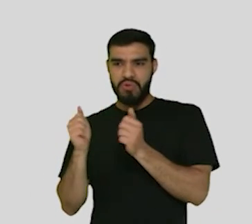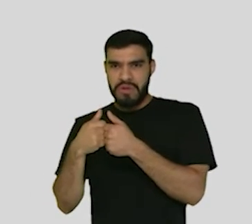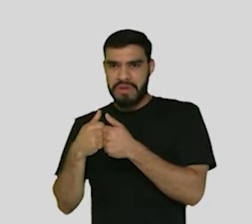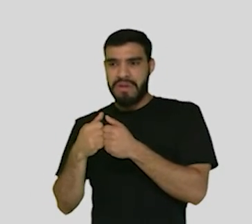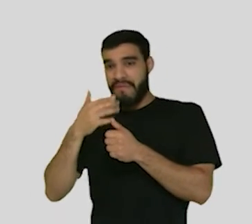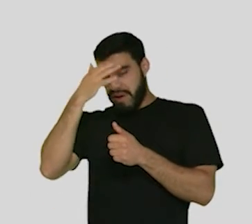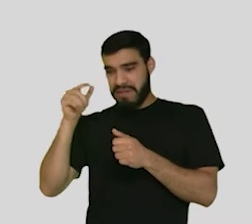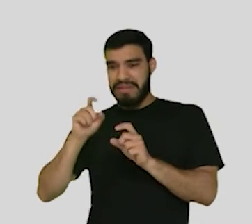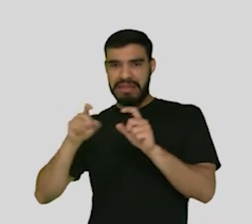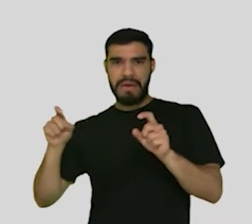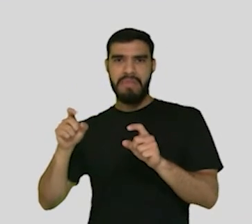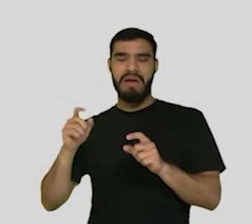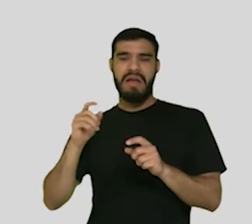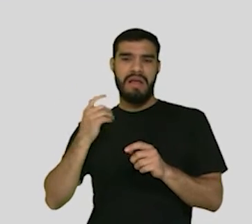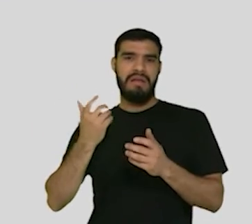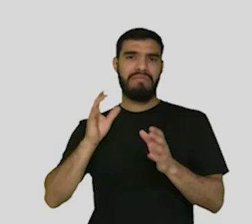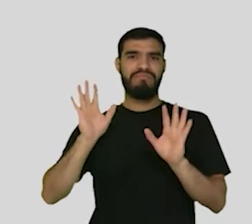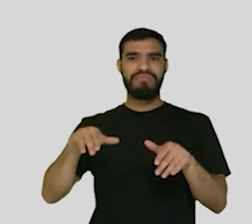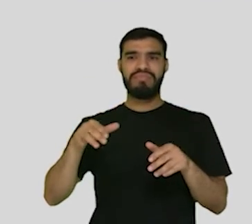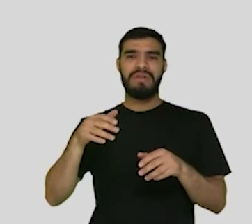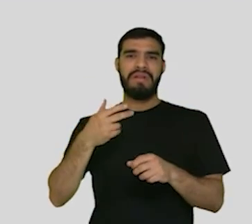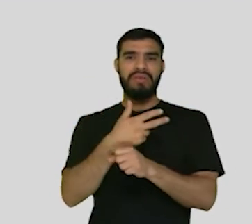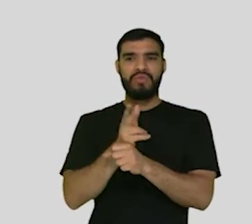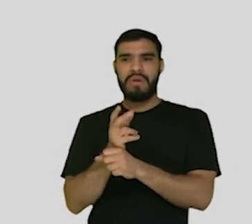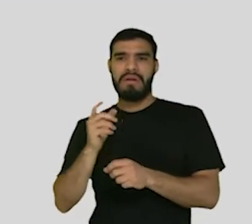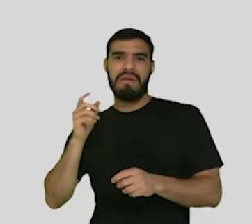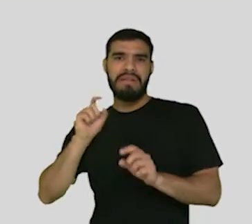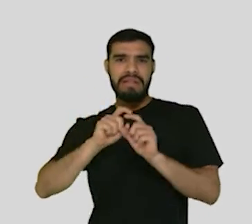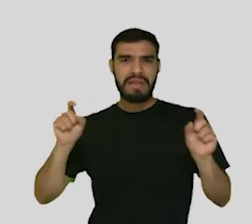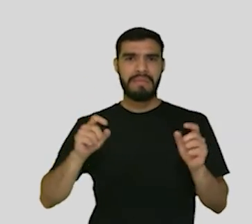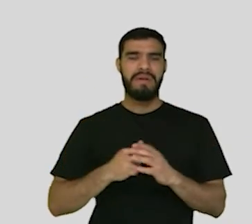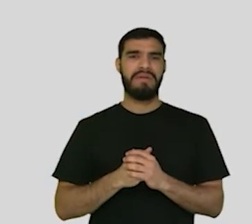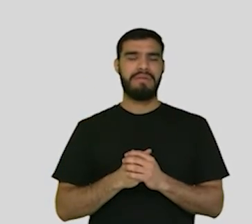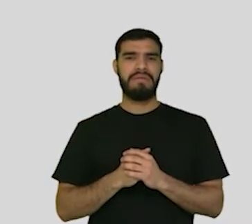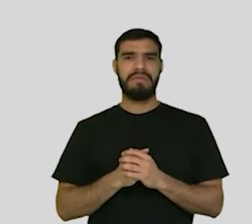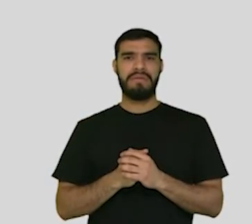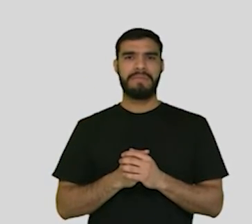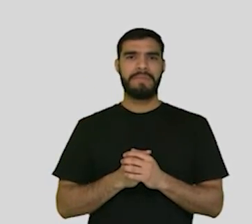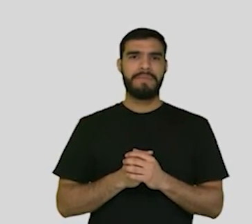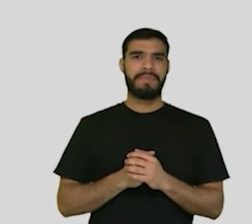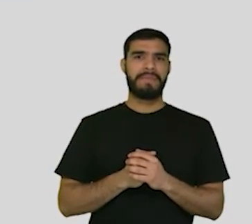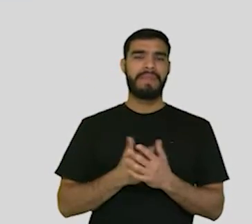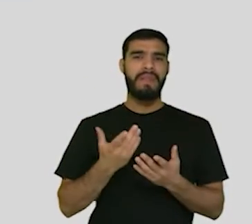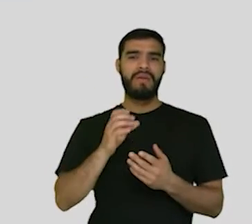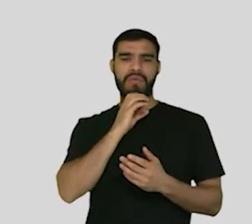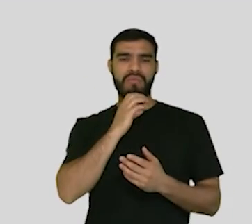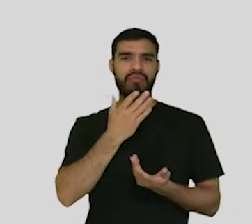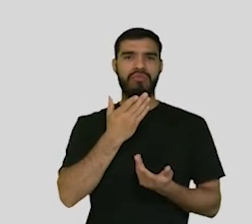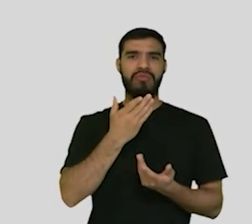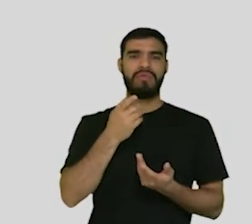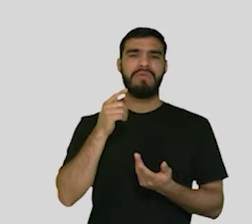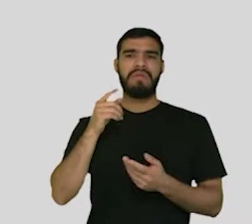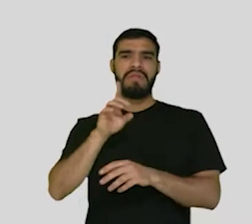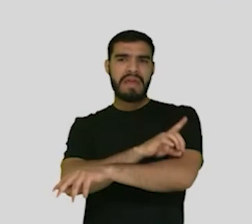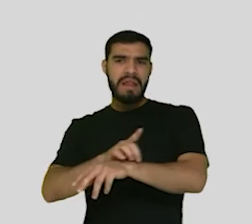O seguía yepa, ojeco yo puta, pisa cuera, pe. Dos esa y derecho, ramo, o esa, oye,